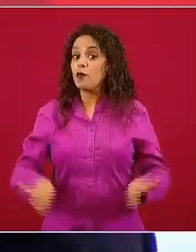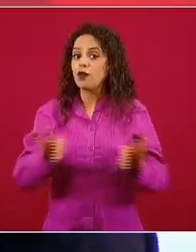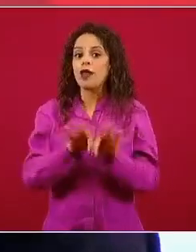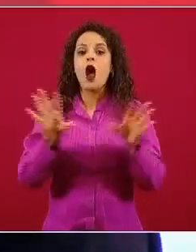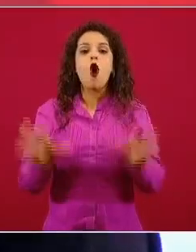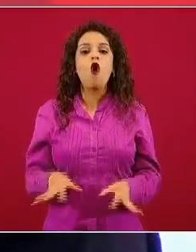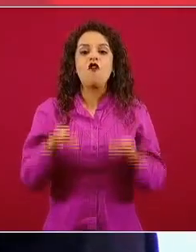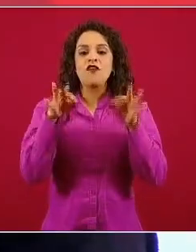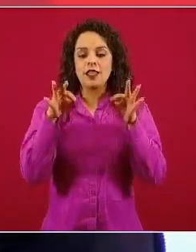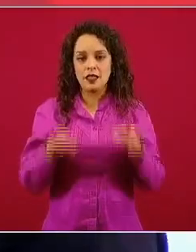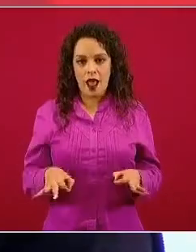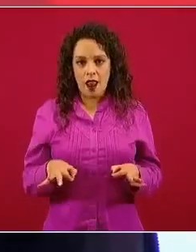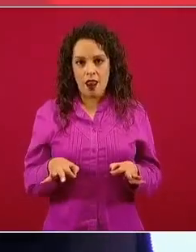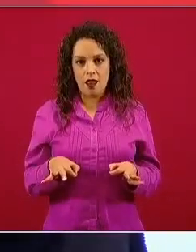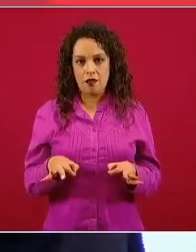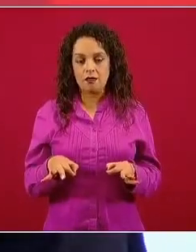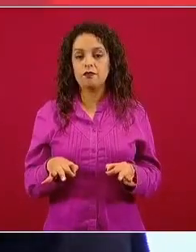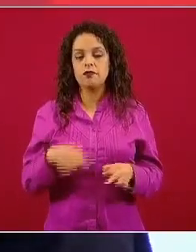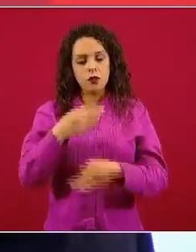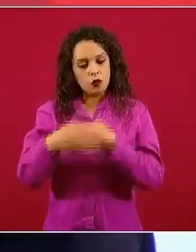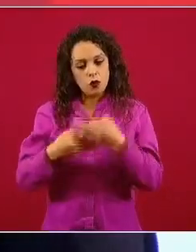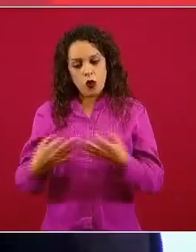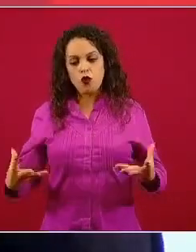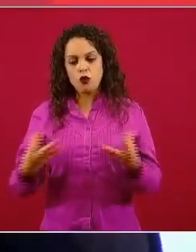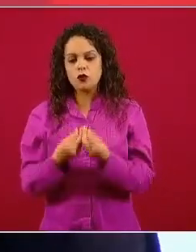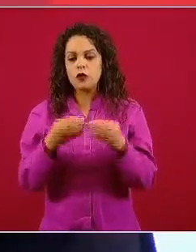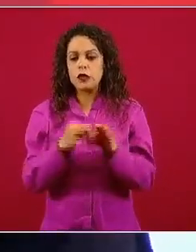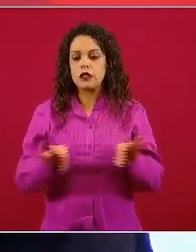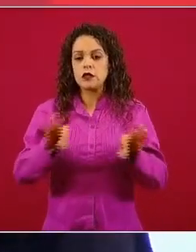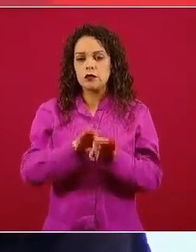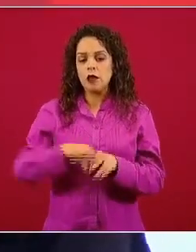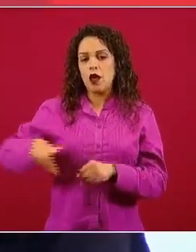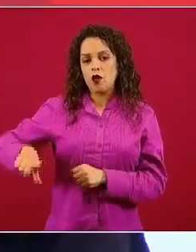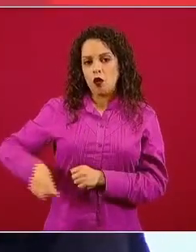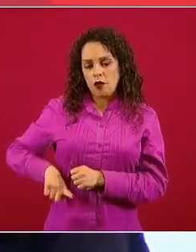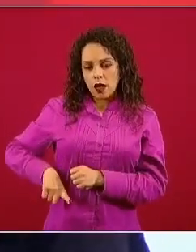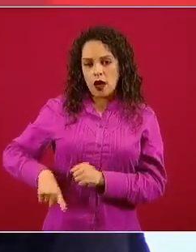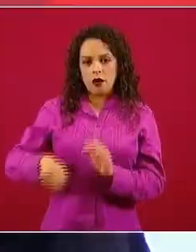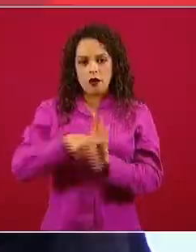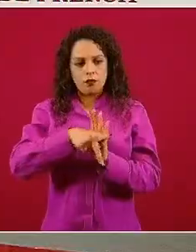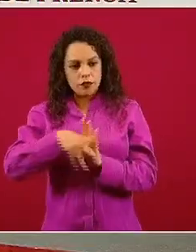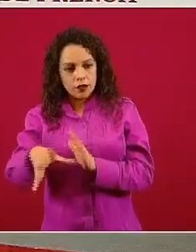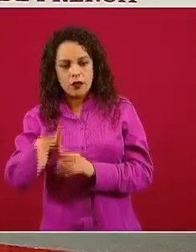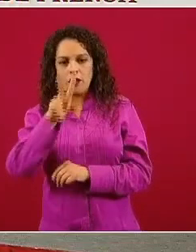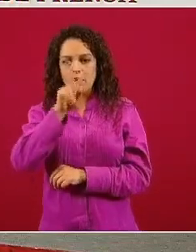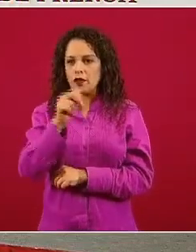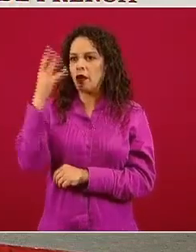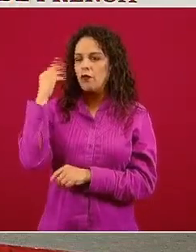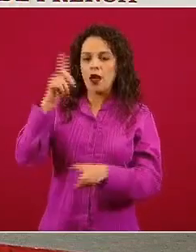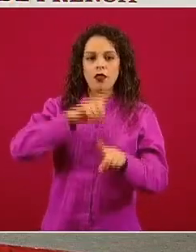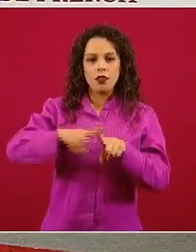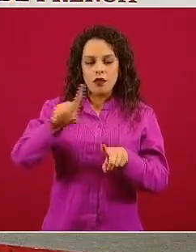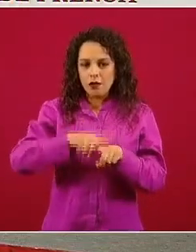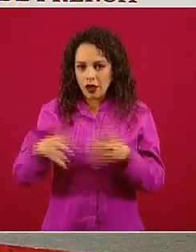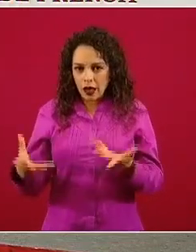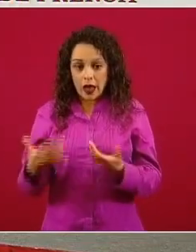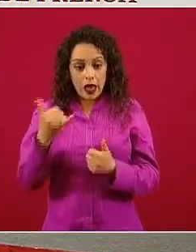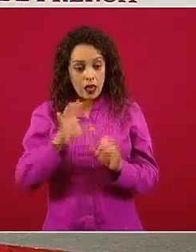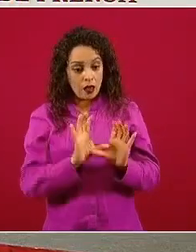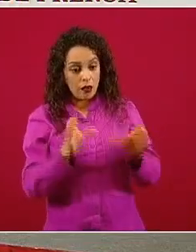pues juntos, ¿no?, gobierno, medios de comunicación y población, podamos contribuir y lograr